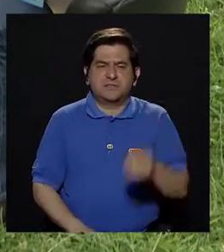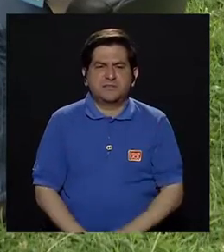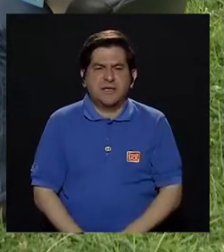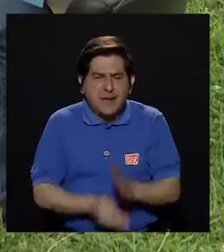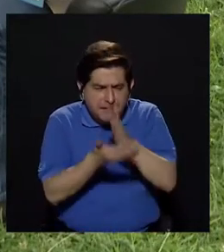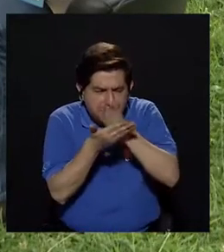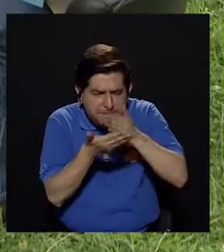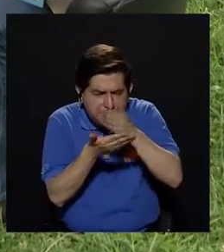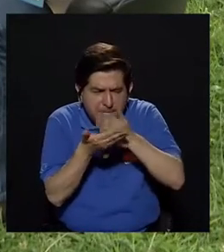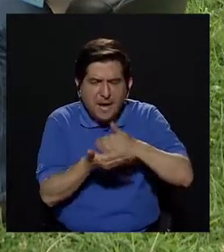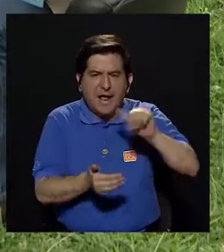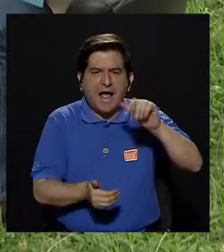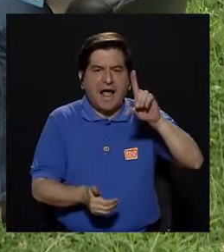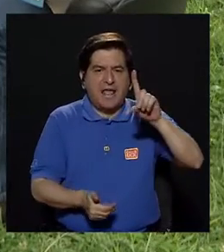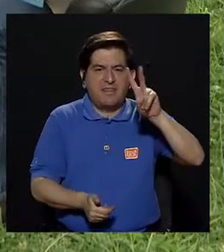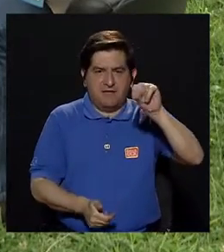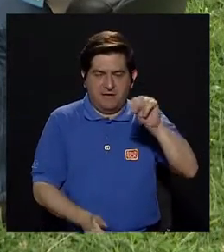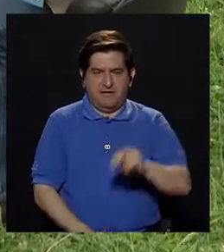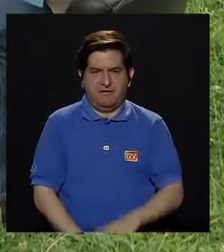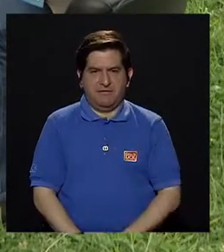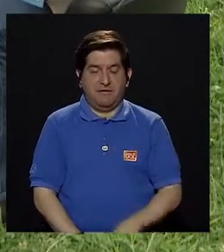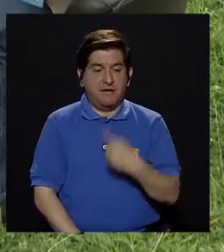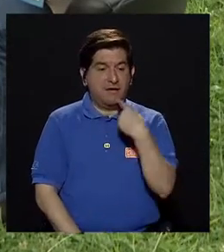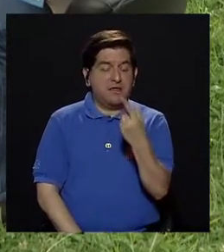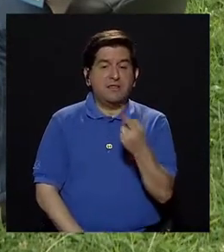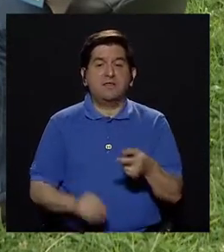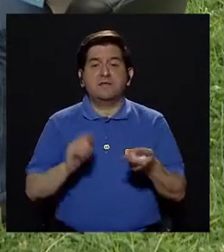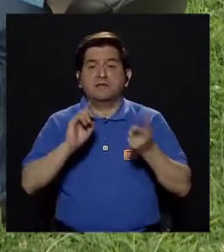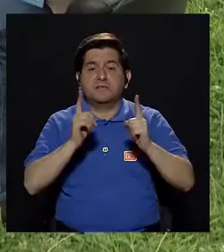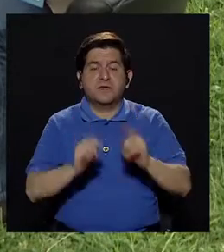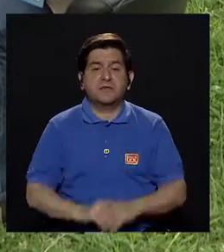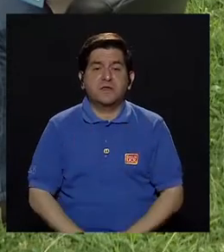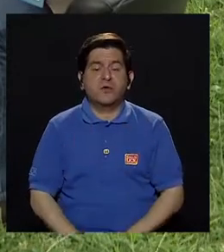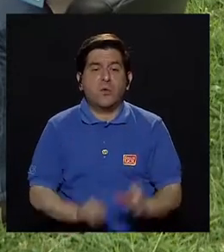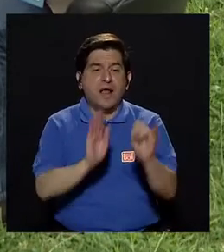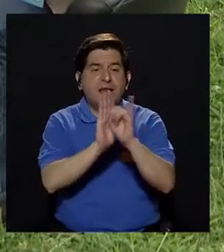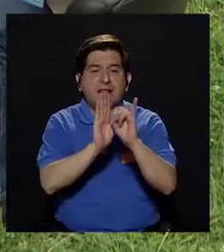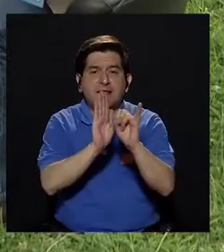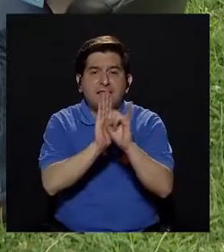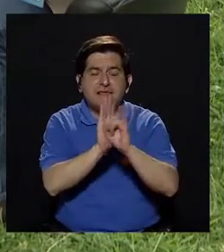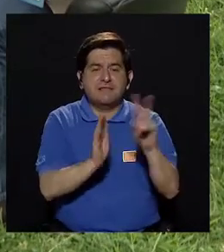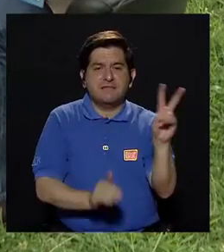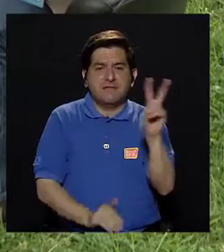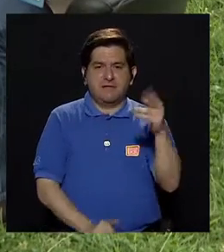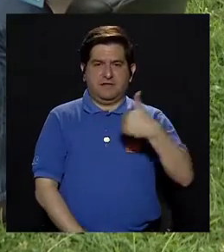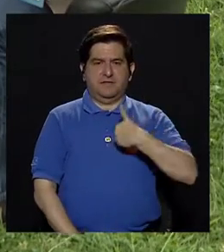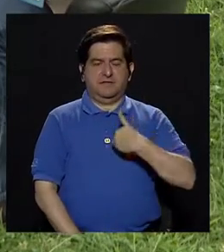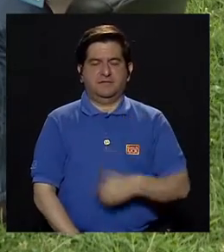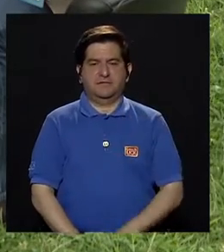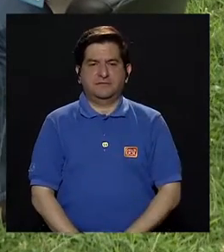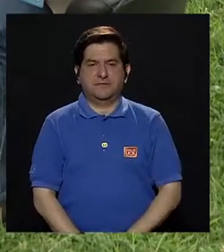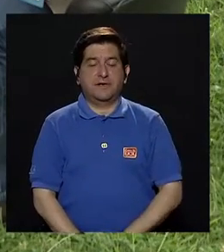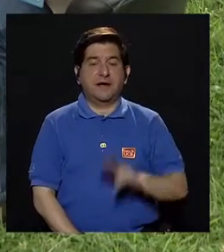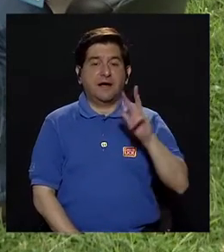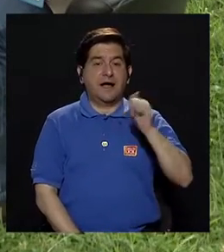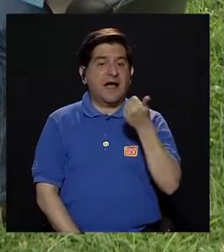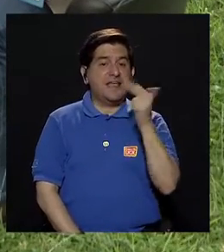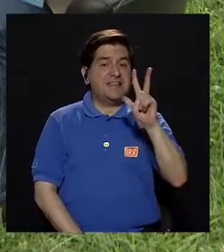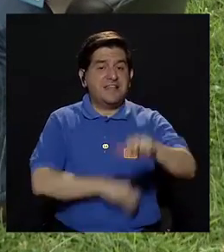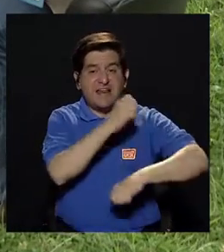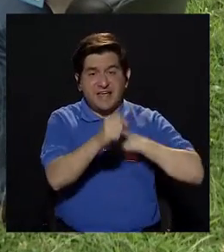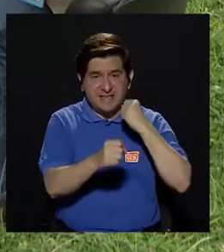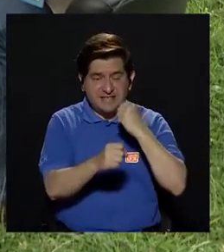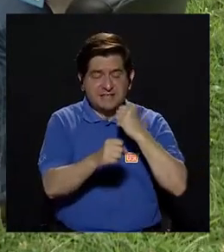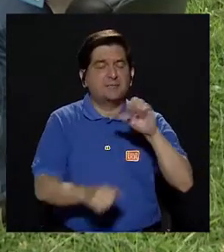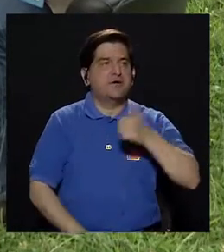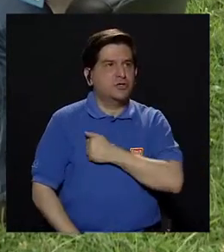las partículas de ADN y dice de qué virus pertenece, o sea, la identidad del virus. Entonces, digamos, yo les dije, hay 13 tipos,